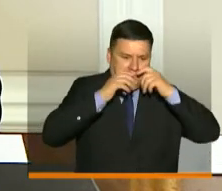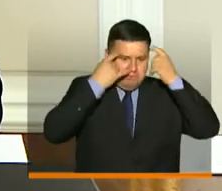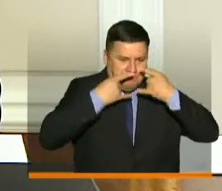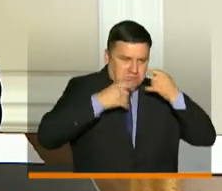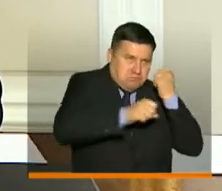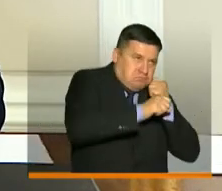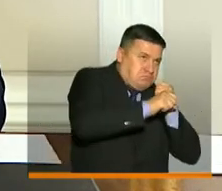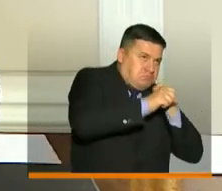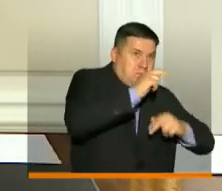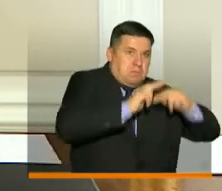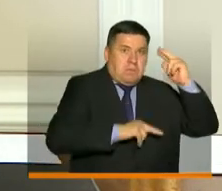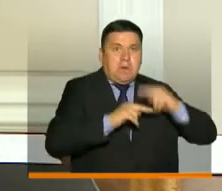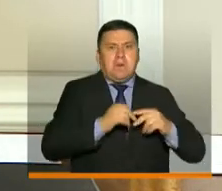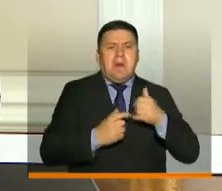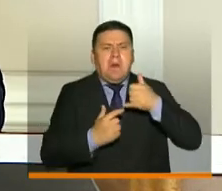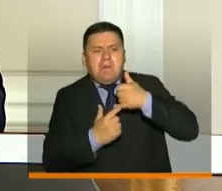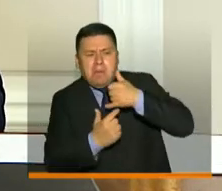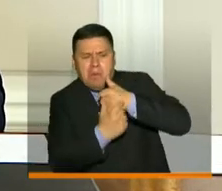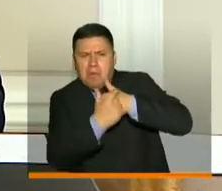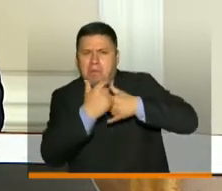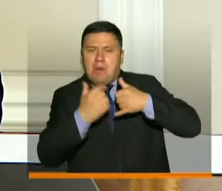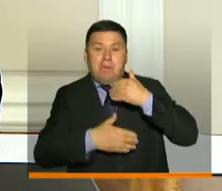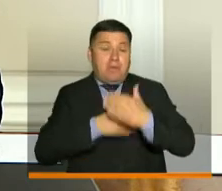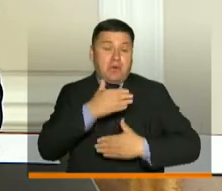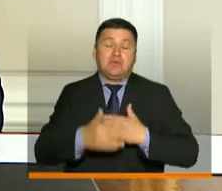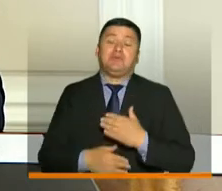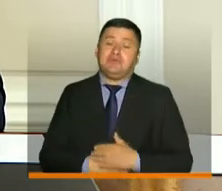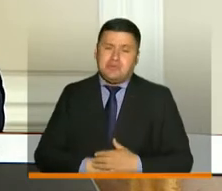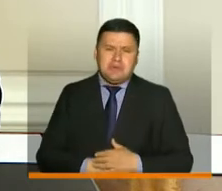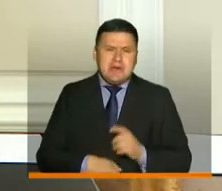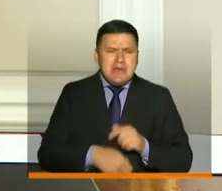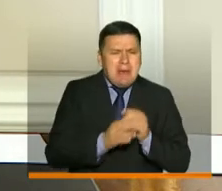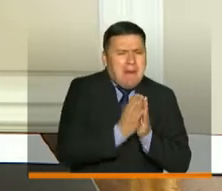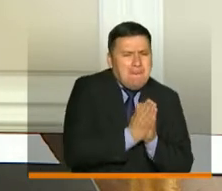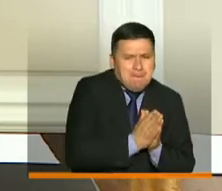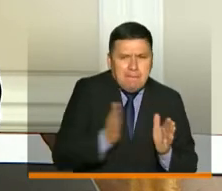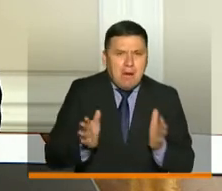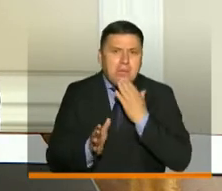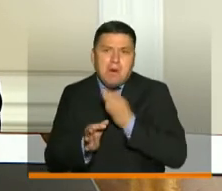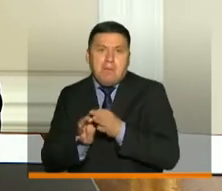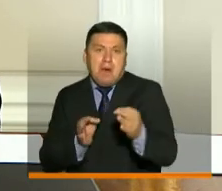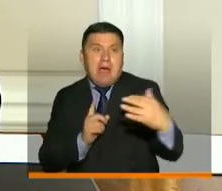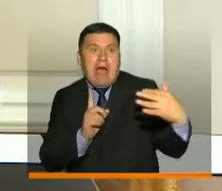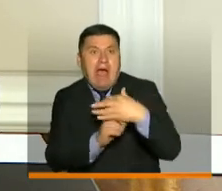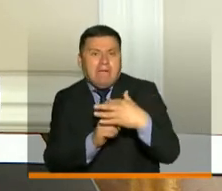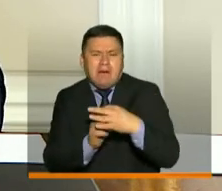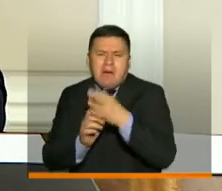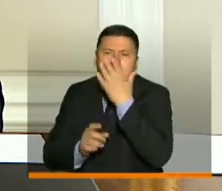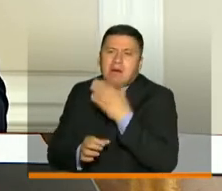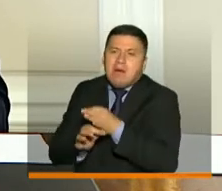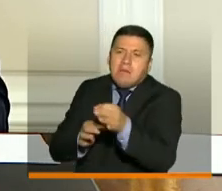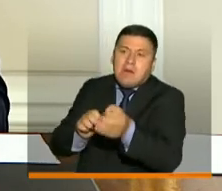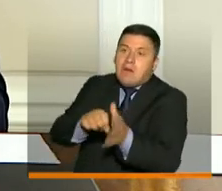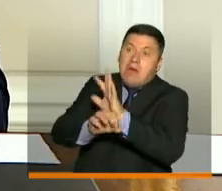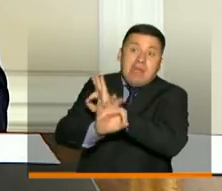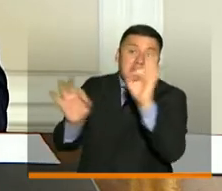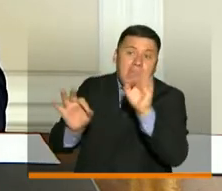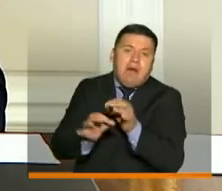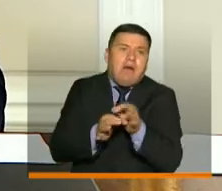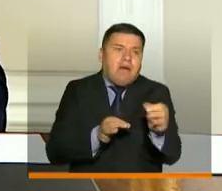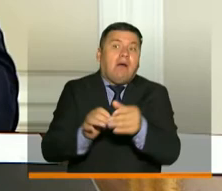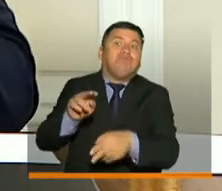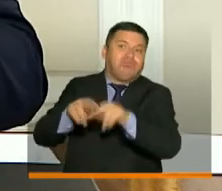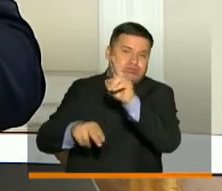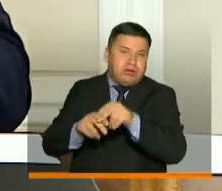y además considerando lo que va a ser un proceso de transición donde municipios con baja afectación o sin afectación